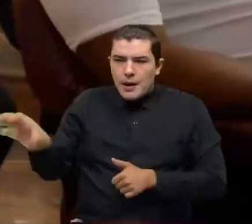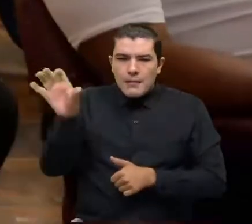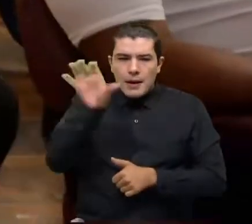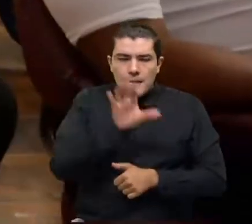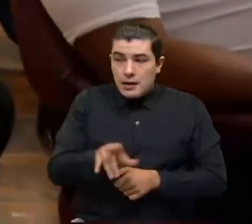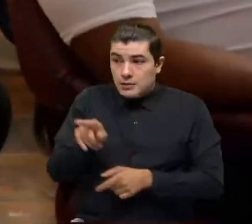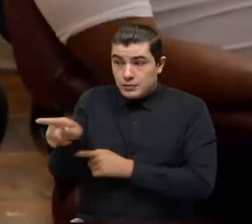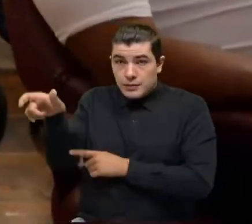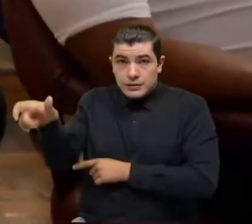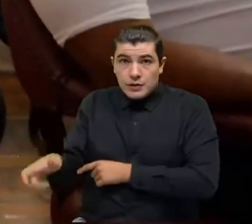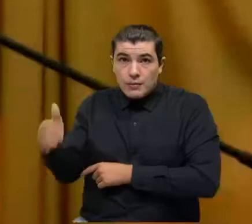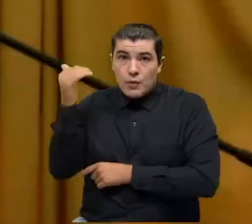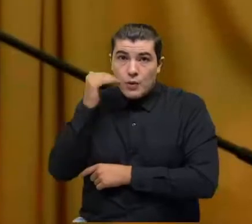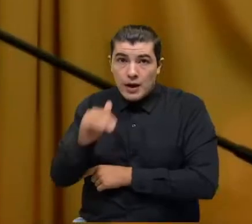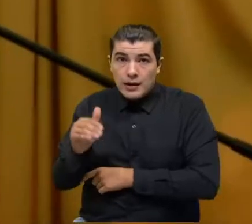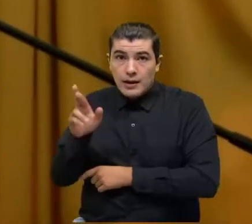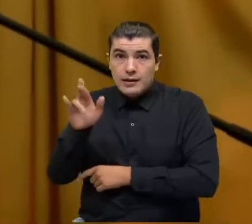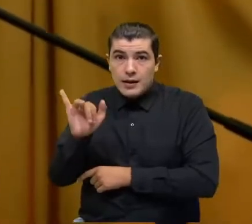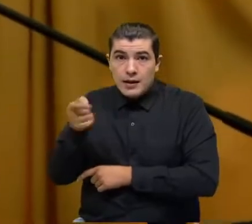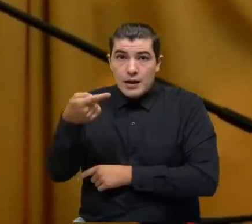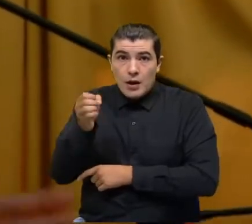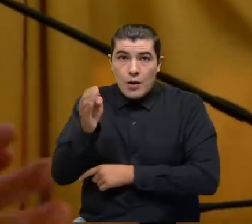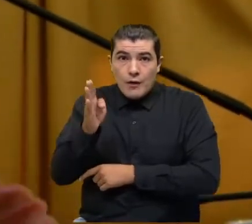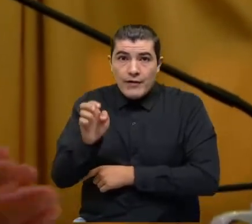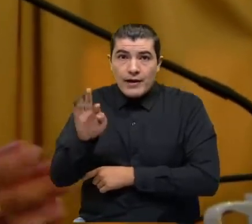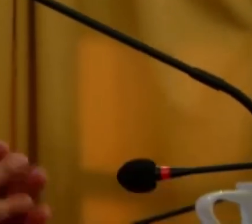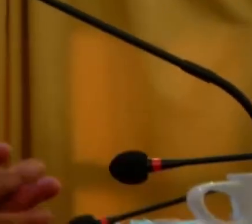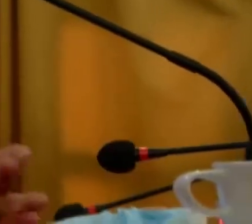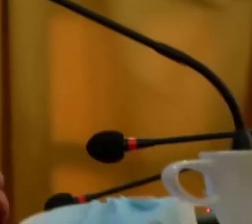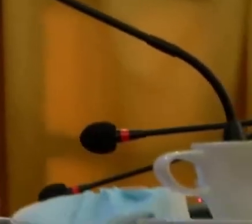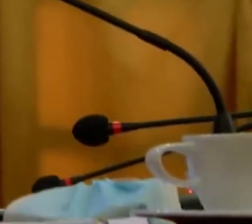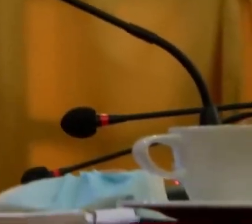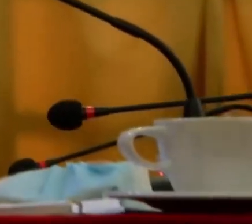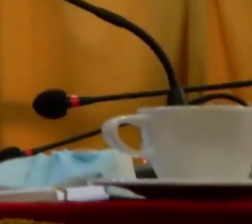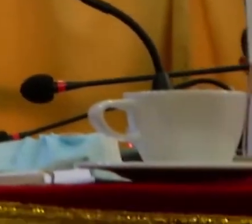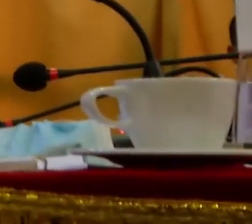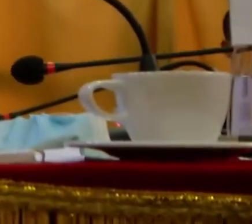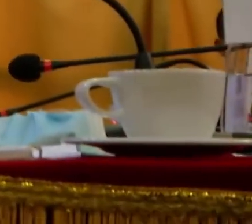aportará valiosas experiencias de su gran trayectoria en la lucha por los derechos humanos.